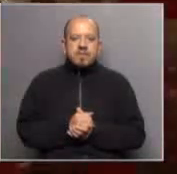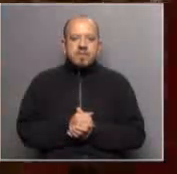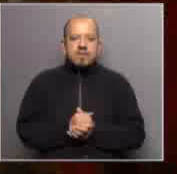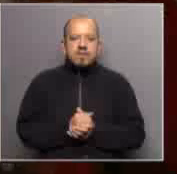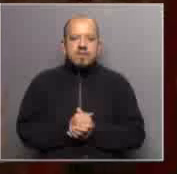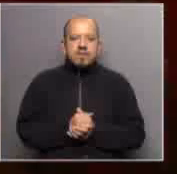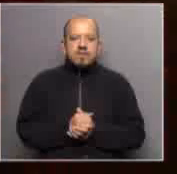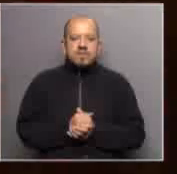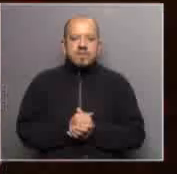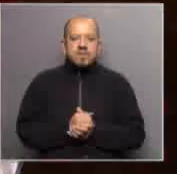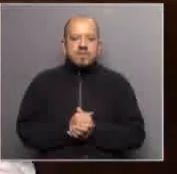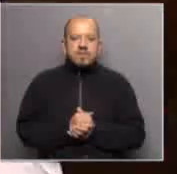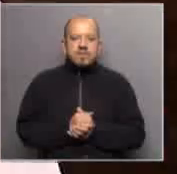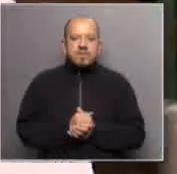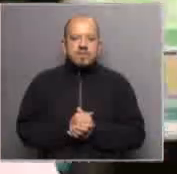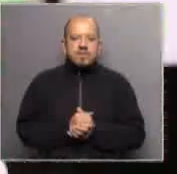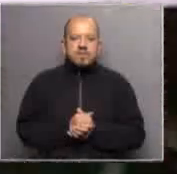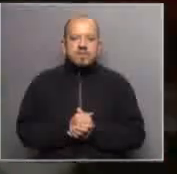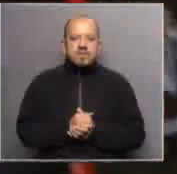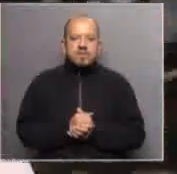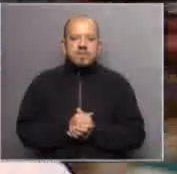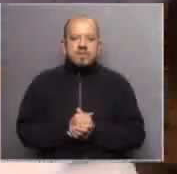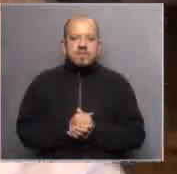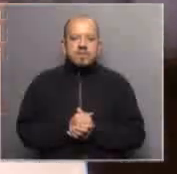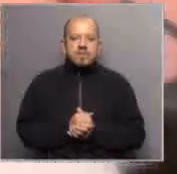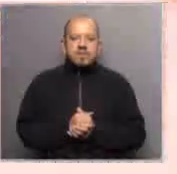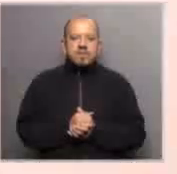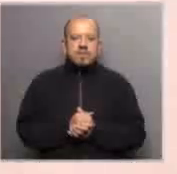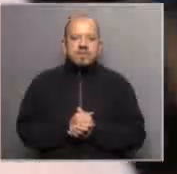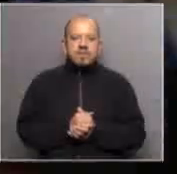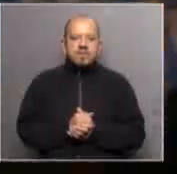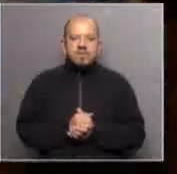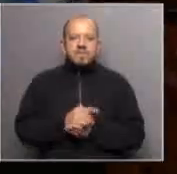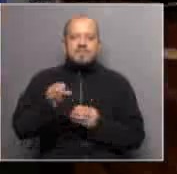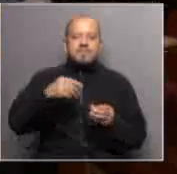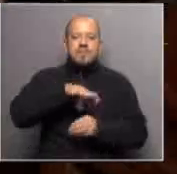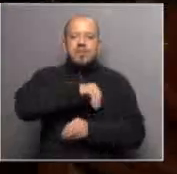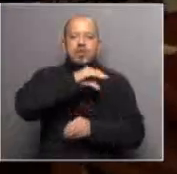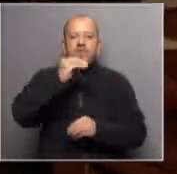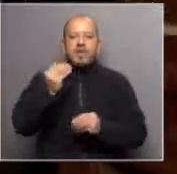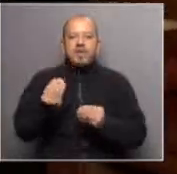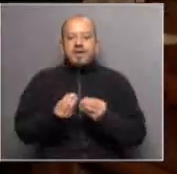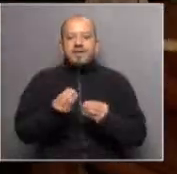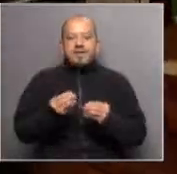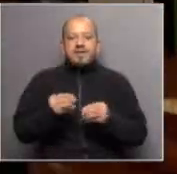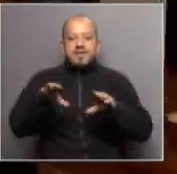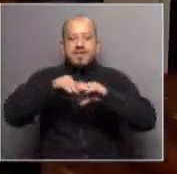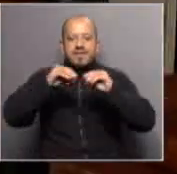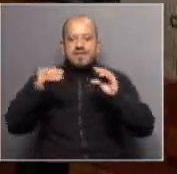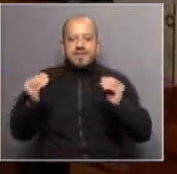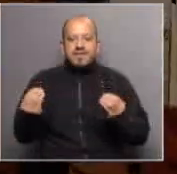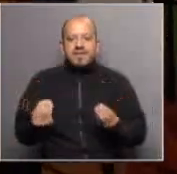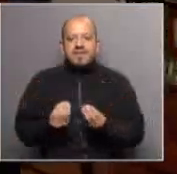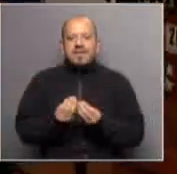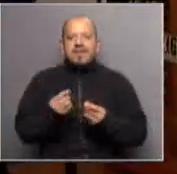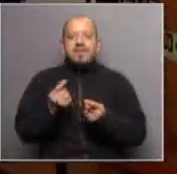Cortina de agua. Bueno, andá. Perdoná, Germán. Andá, ¿tortas fritas se están haciendo? No, particularmente